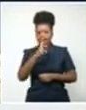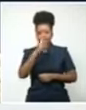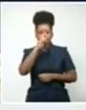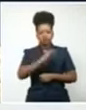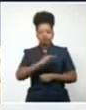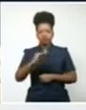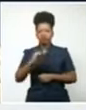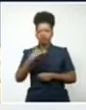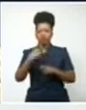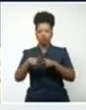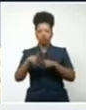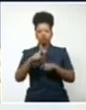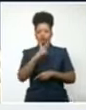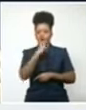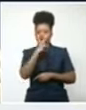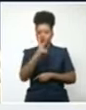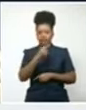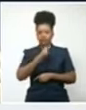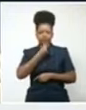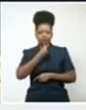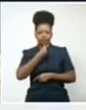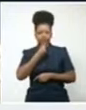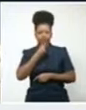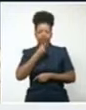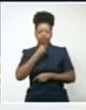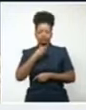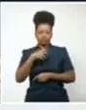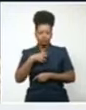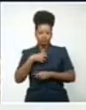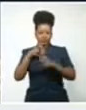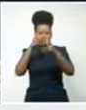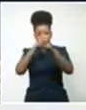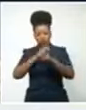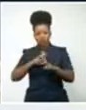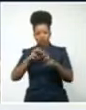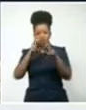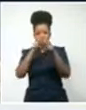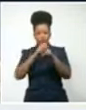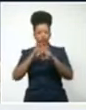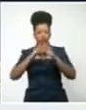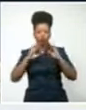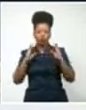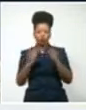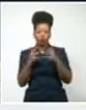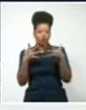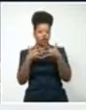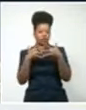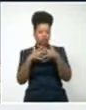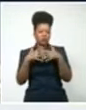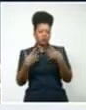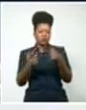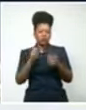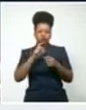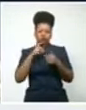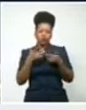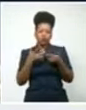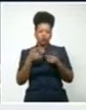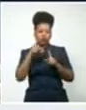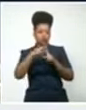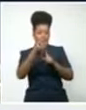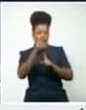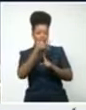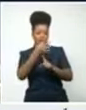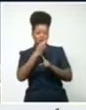obstetras, que conducen todo lo que tiene que ver con la conducta terapéutica, además de la participación